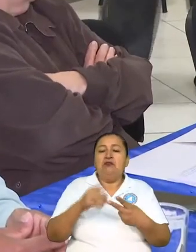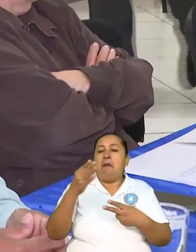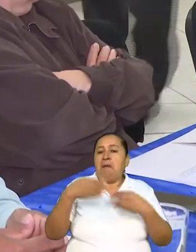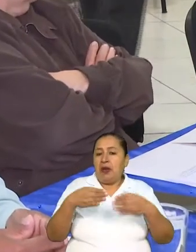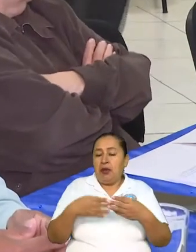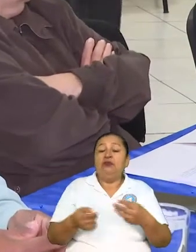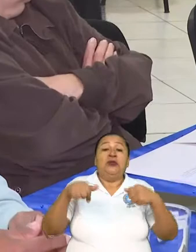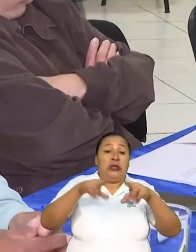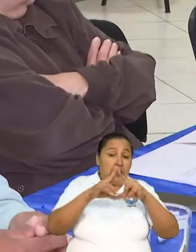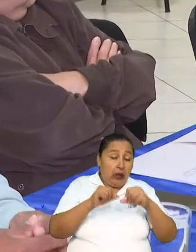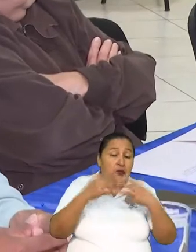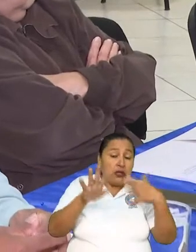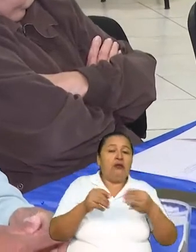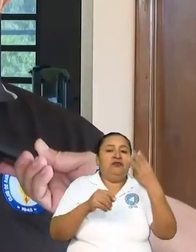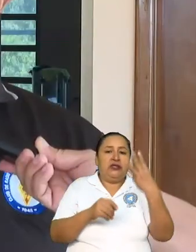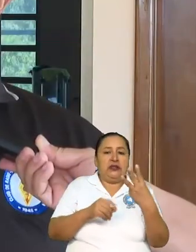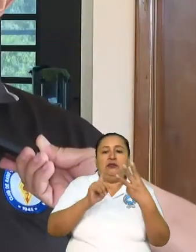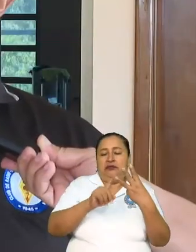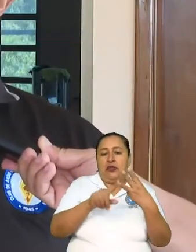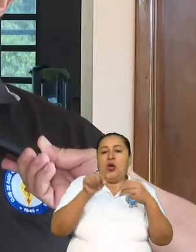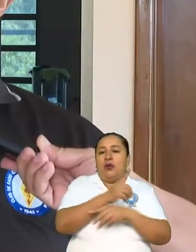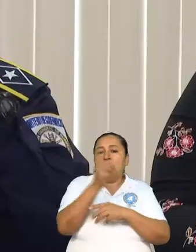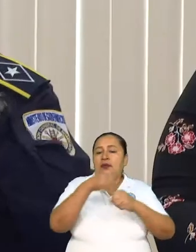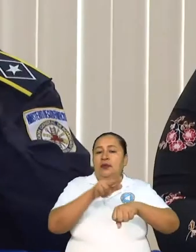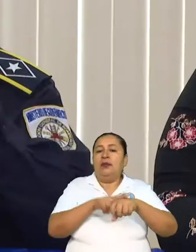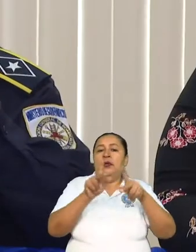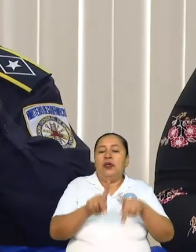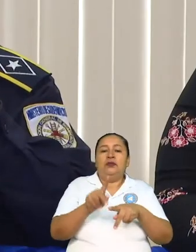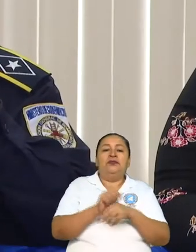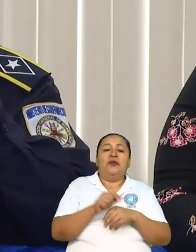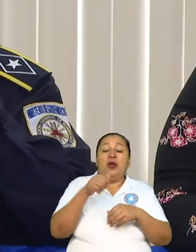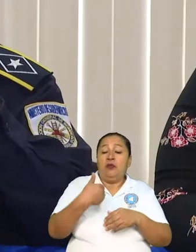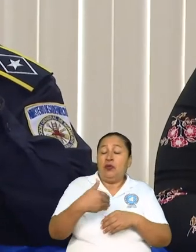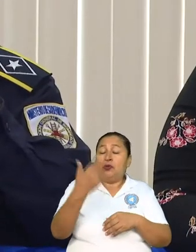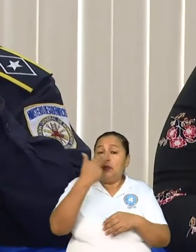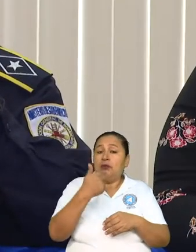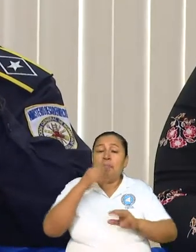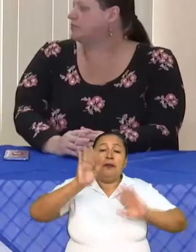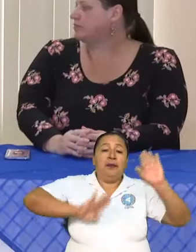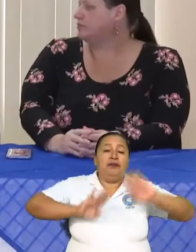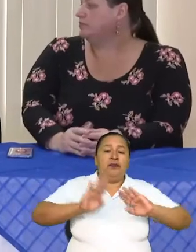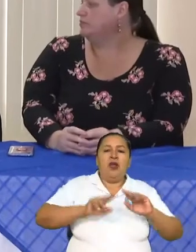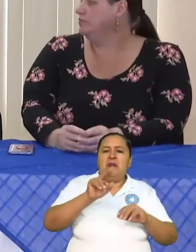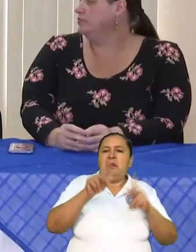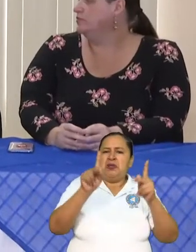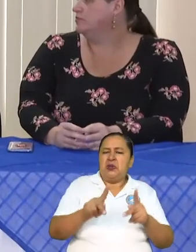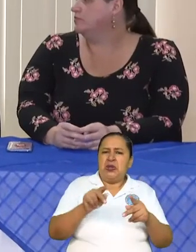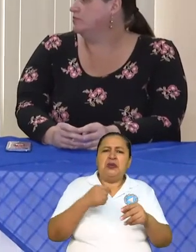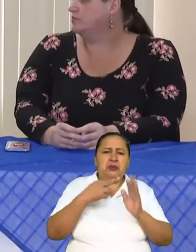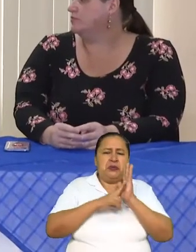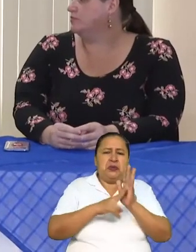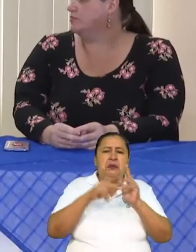el tercer país con un Día Nacional para la radioafición. En el proceso de consultas participaron entidades de primera respuesta